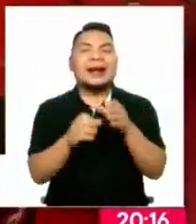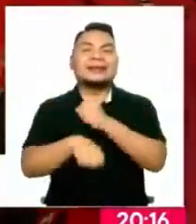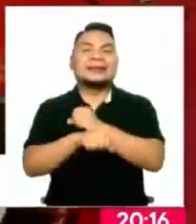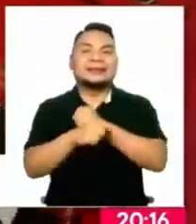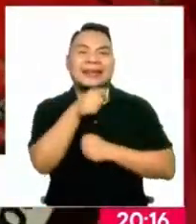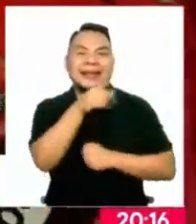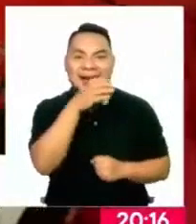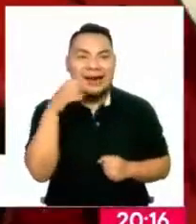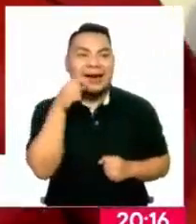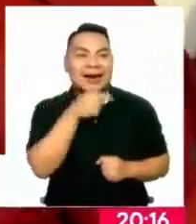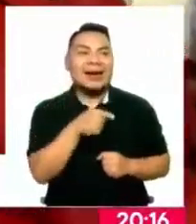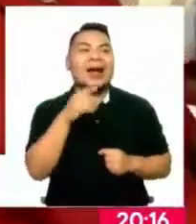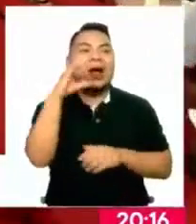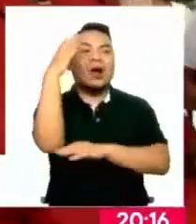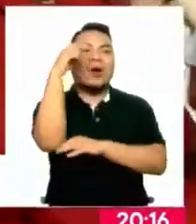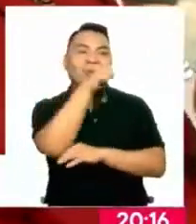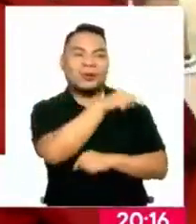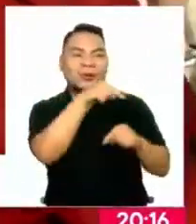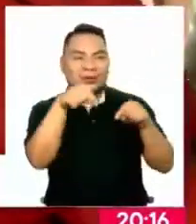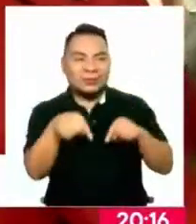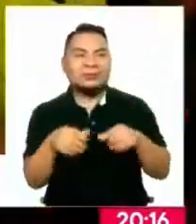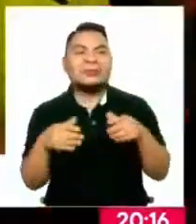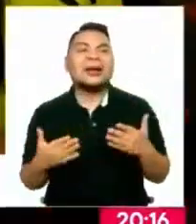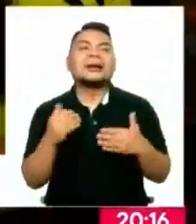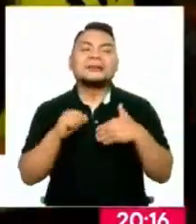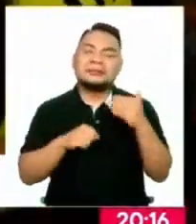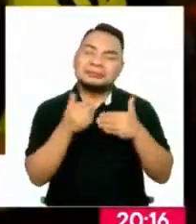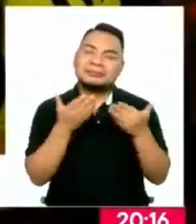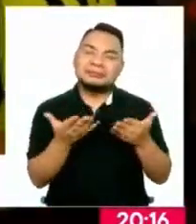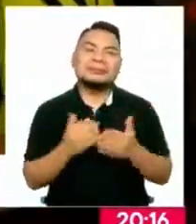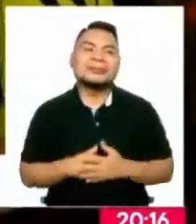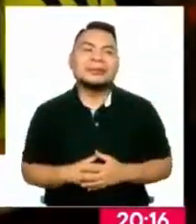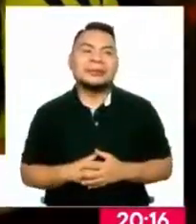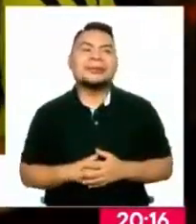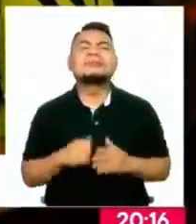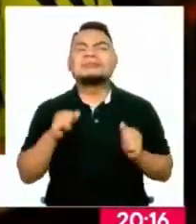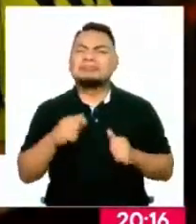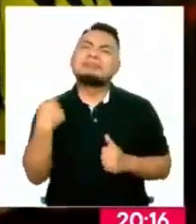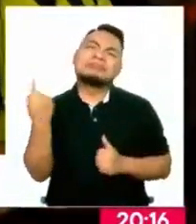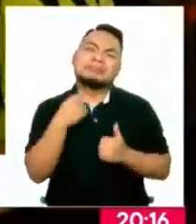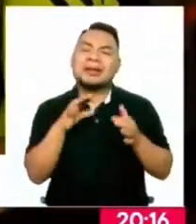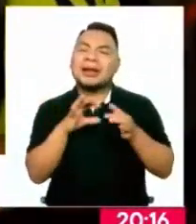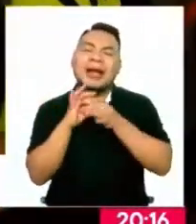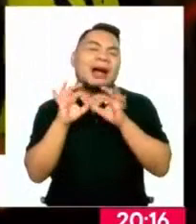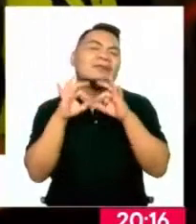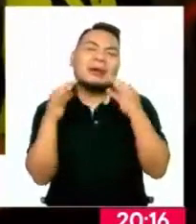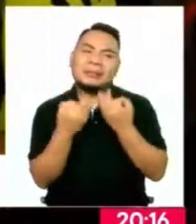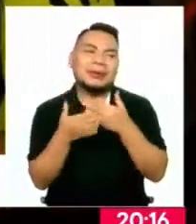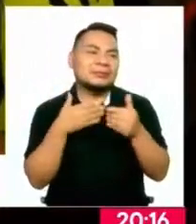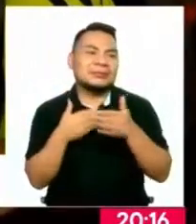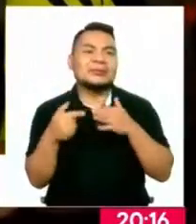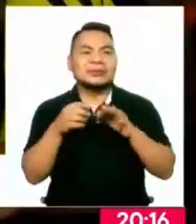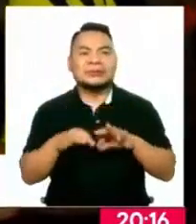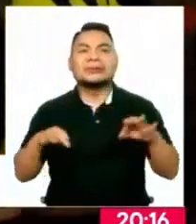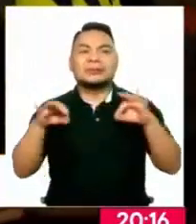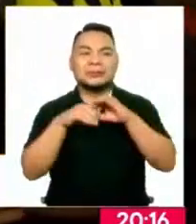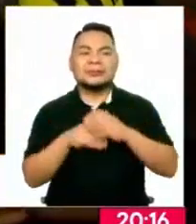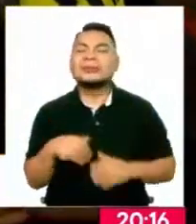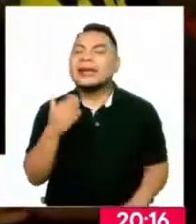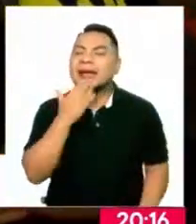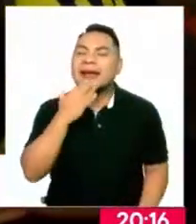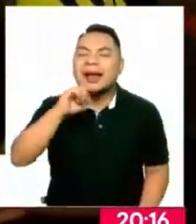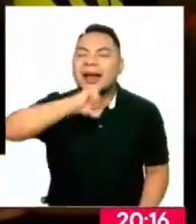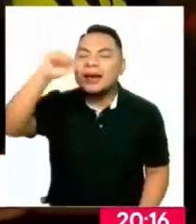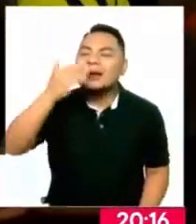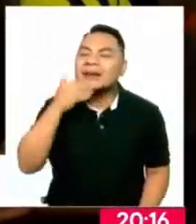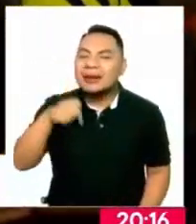cafetera también fueron parte de esta fiesta del fútbol. Primero que todo estamos, somos familia. Y eso es lo importante. ¿Quién gana el